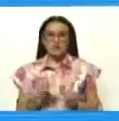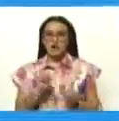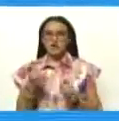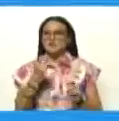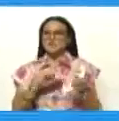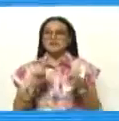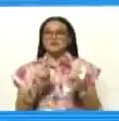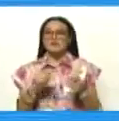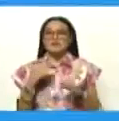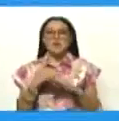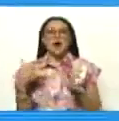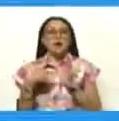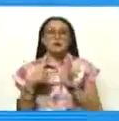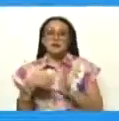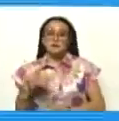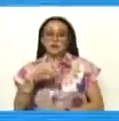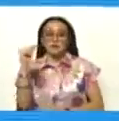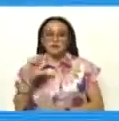se alquila.